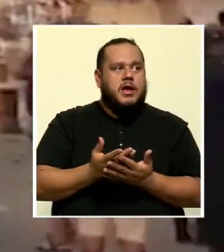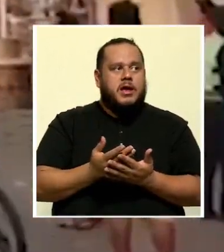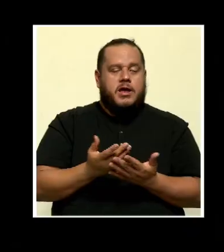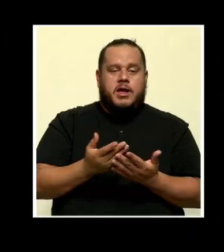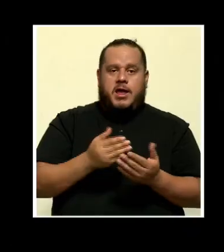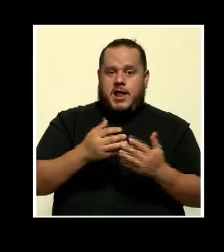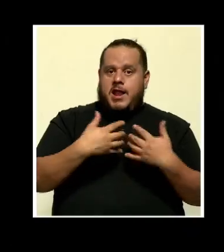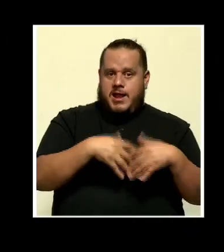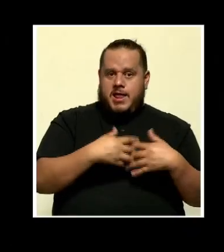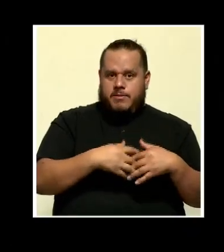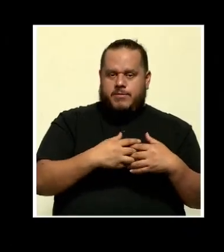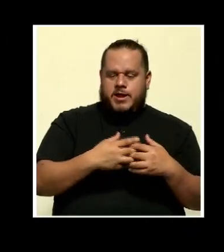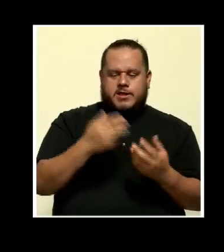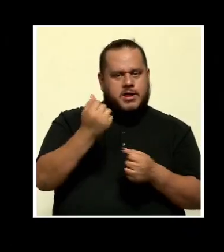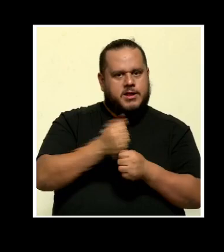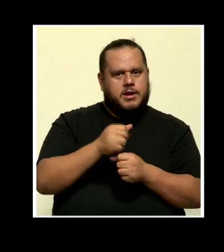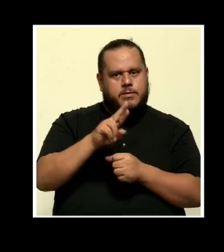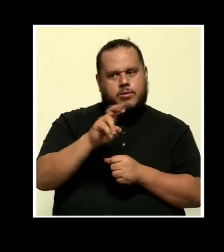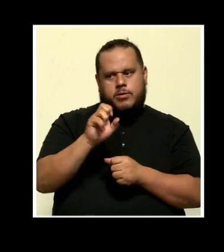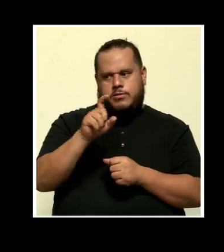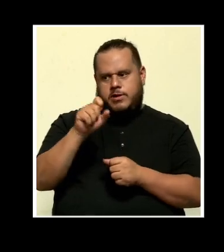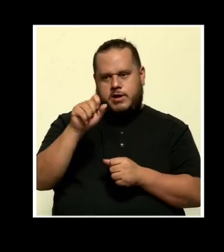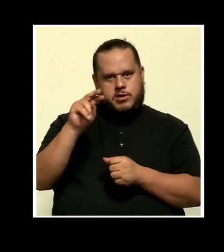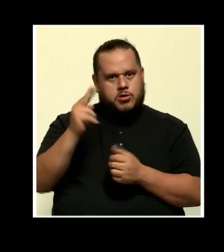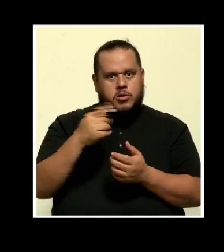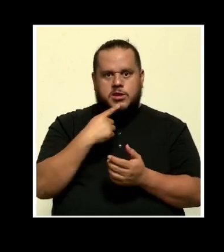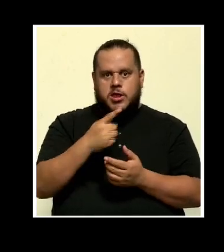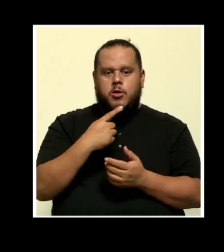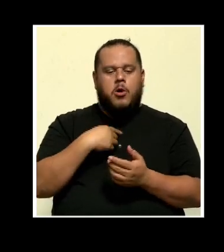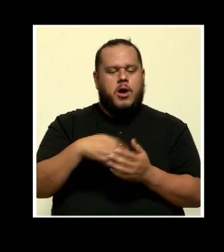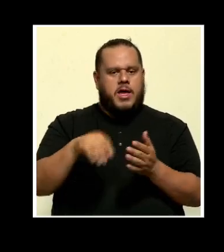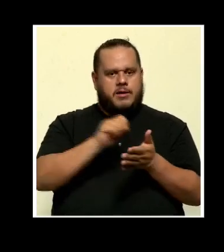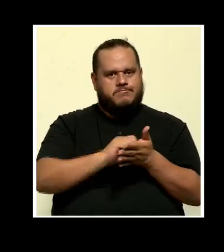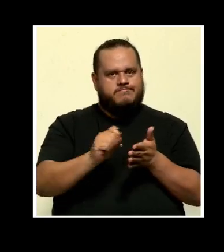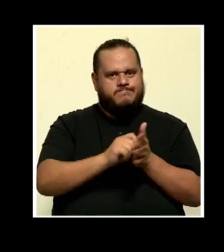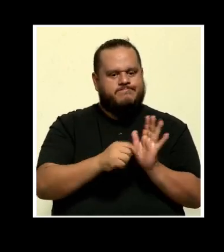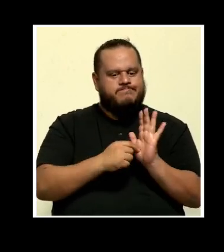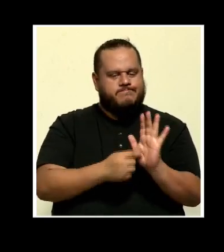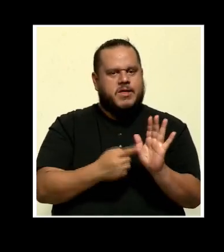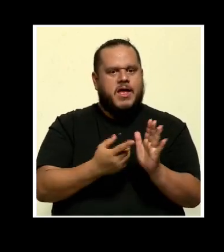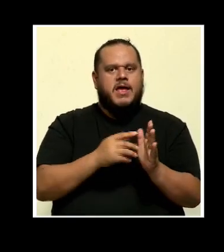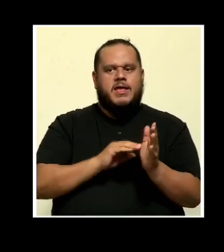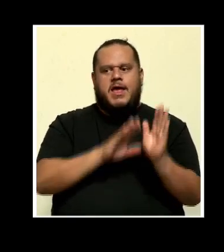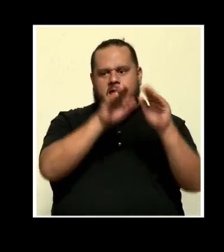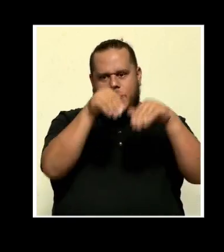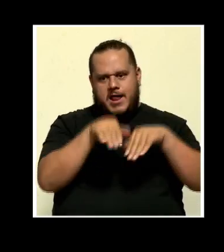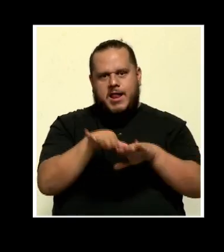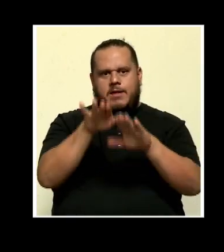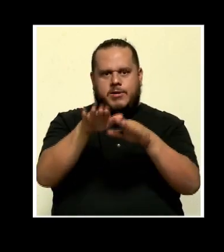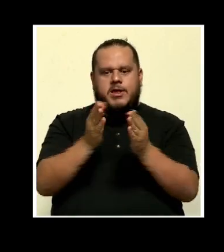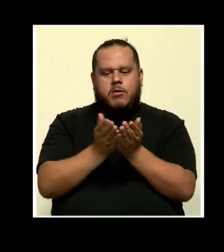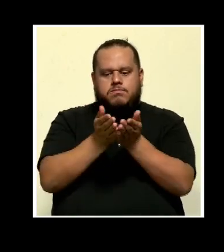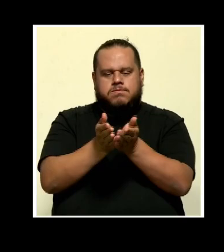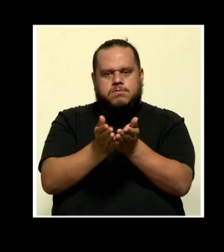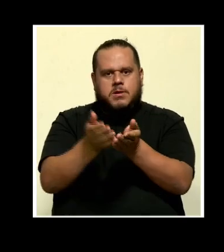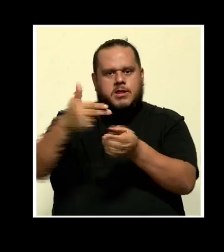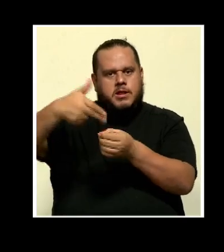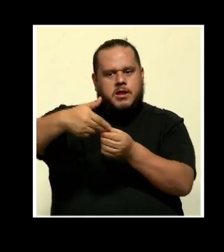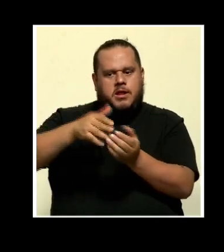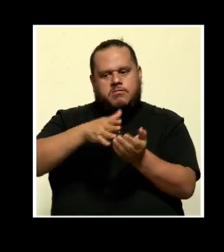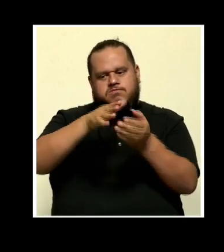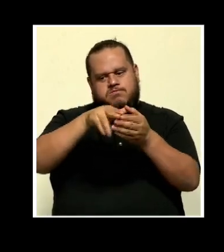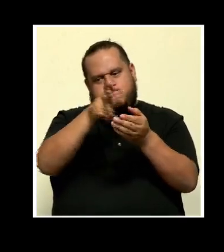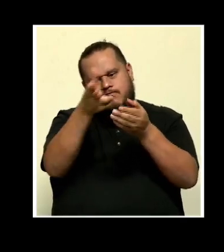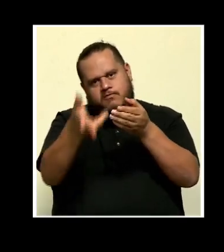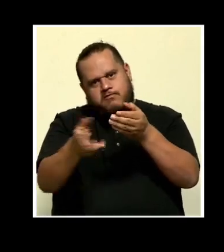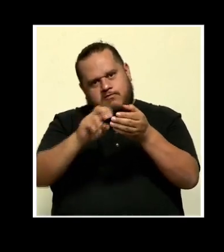La empresa, que es operada por Repsol, señaló en un comunicado que la marea alteró el proceso de descarga del buque Mare Dorium a la refinería, que